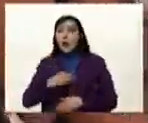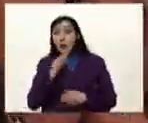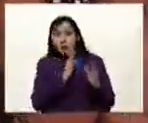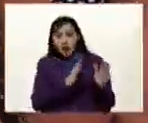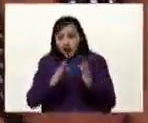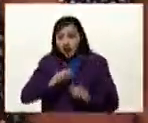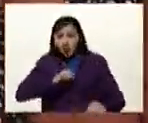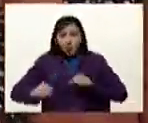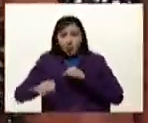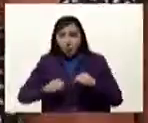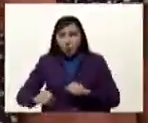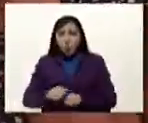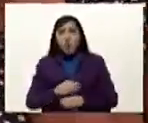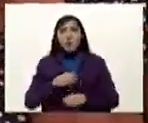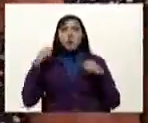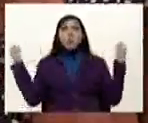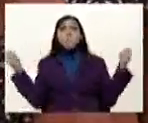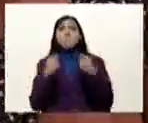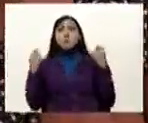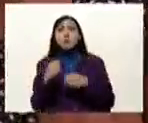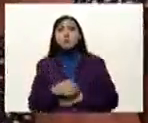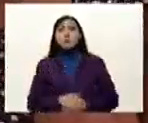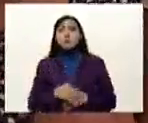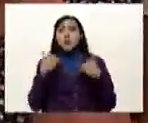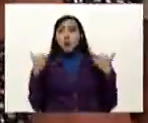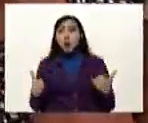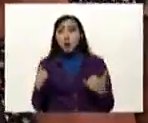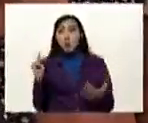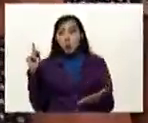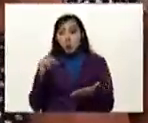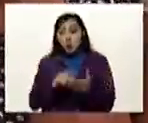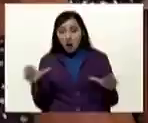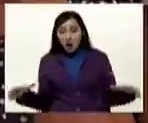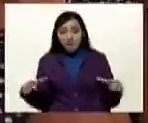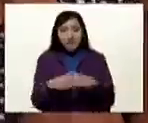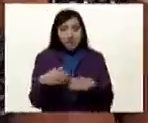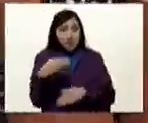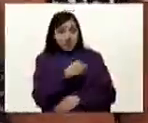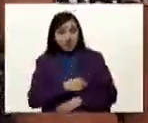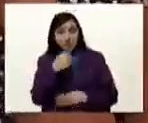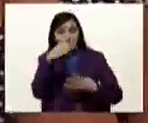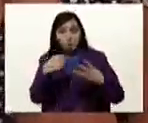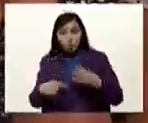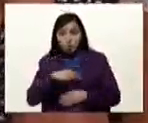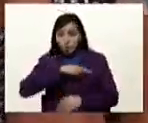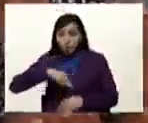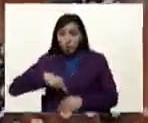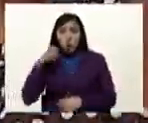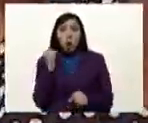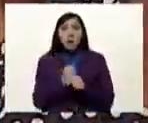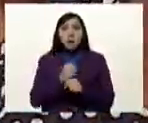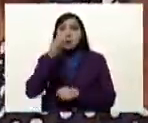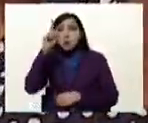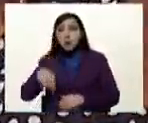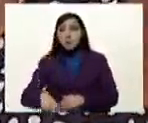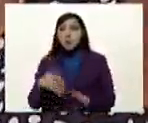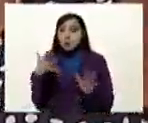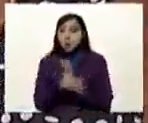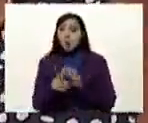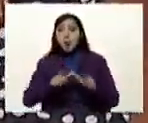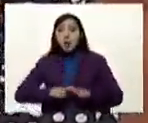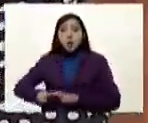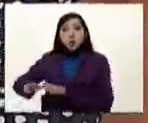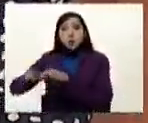el movimiento popular. En este lugar, presidente, hay una base de misiones, y nosotros venimos trabajando aquí también, en estos